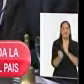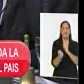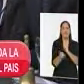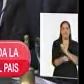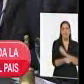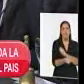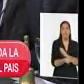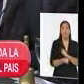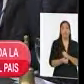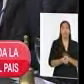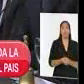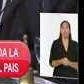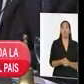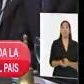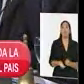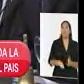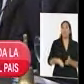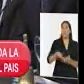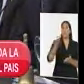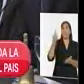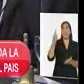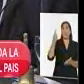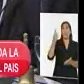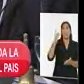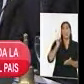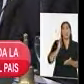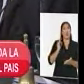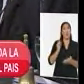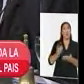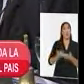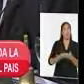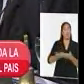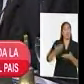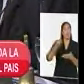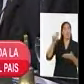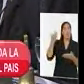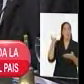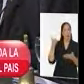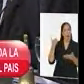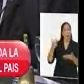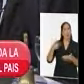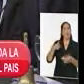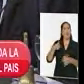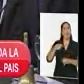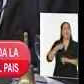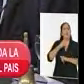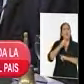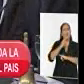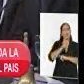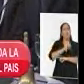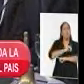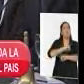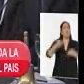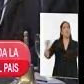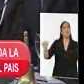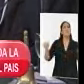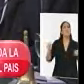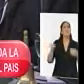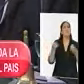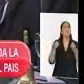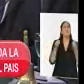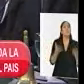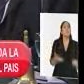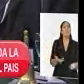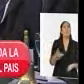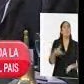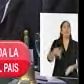el vicepresidente de Cristina y la verdad no solo se redimió con su voto no positivo, sino que es un dirigente